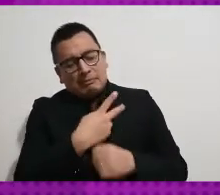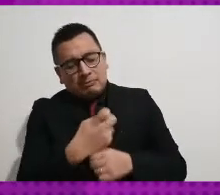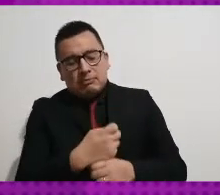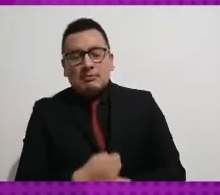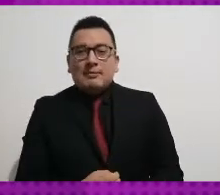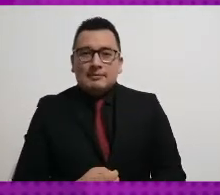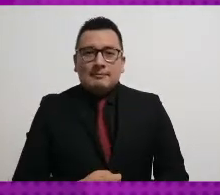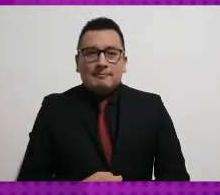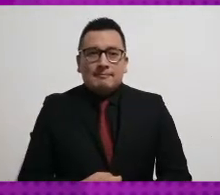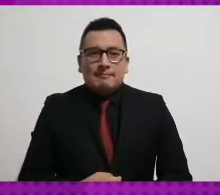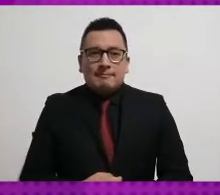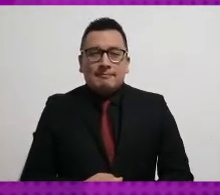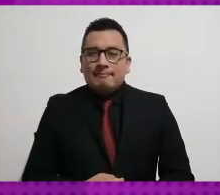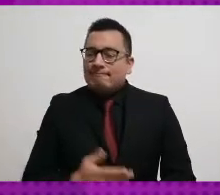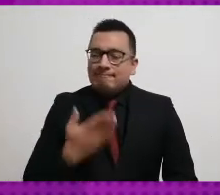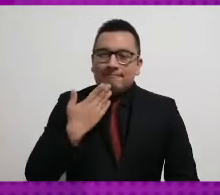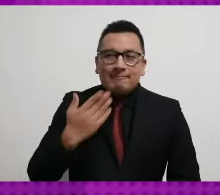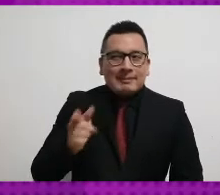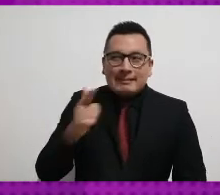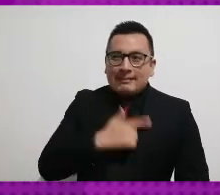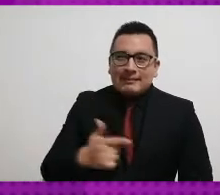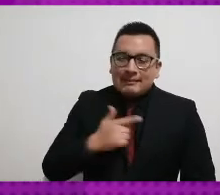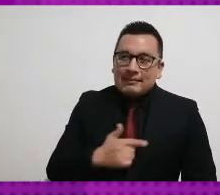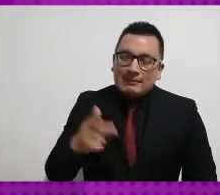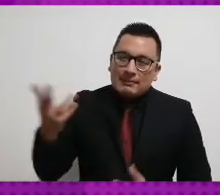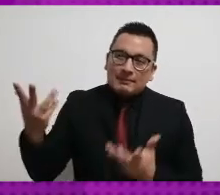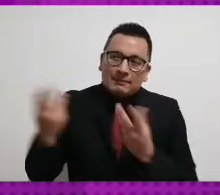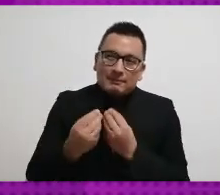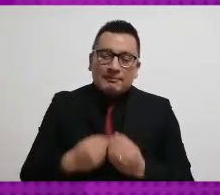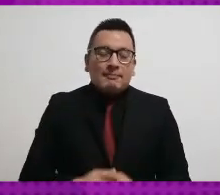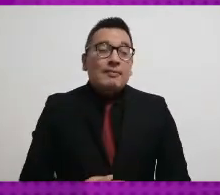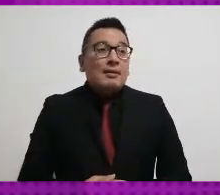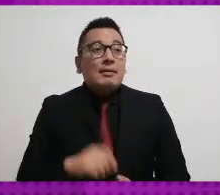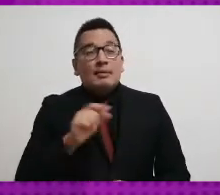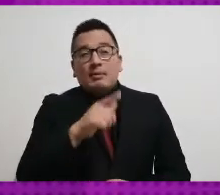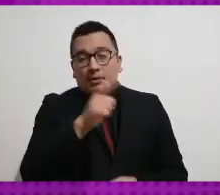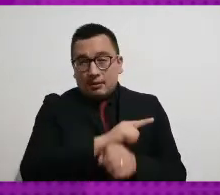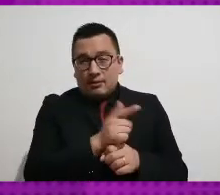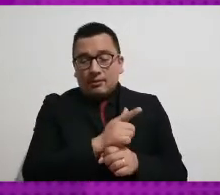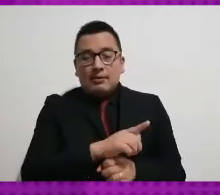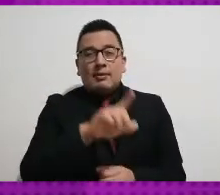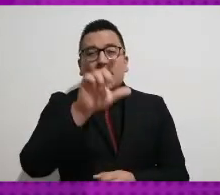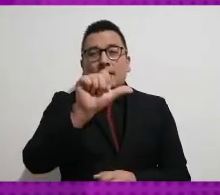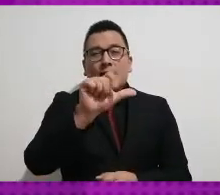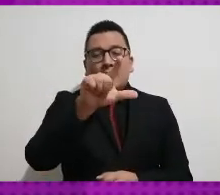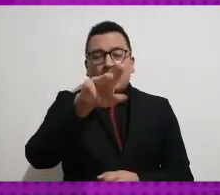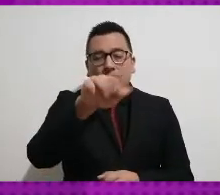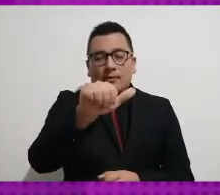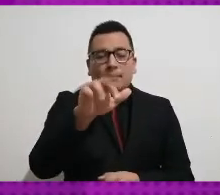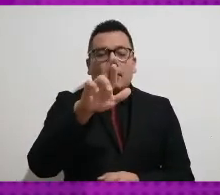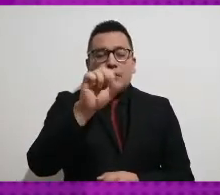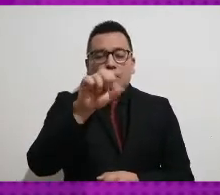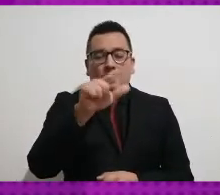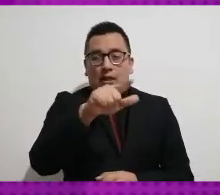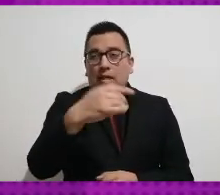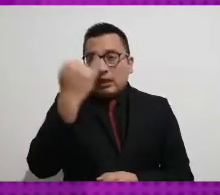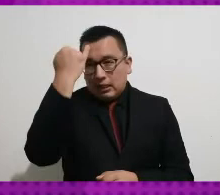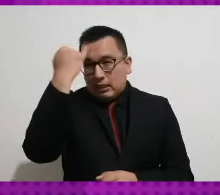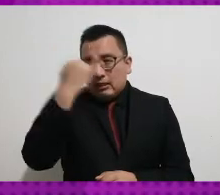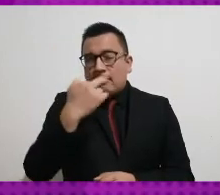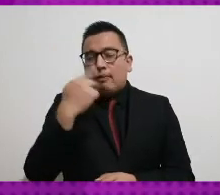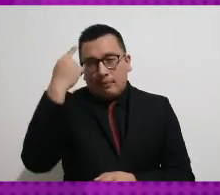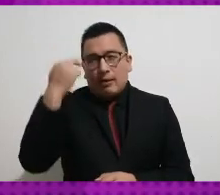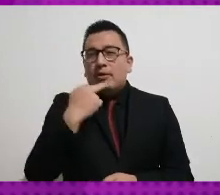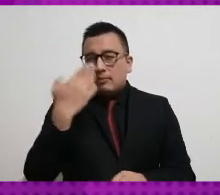por la invitación y estamos a la orden. No, al contrario, gracias a usted. Está también con nosotros la licenciada Alma Rosa Gaitán Rodarte de la Jefatura